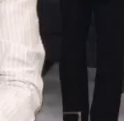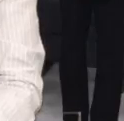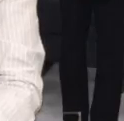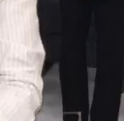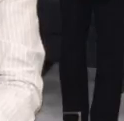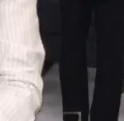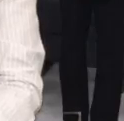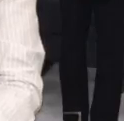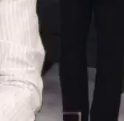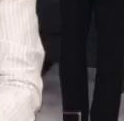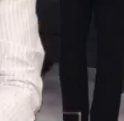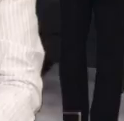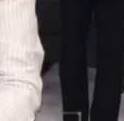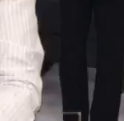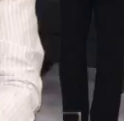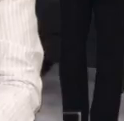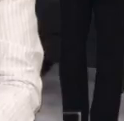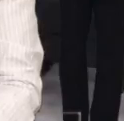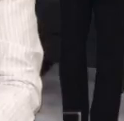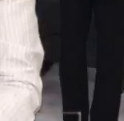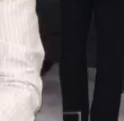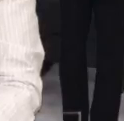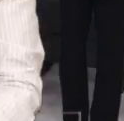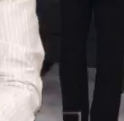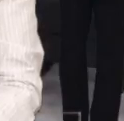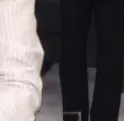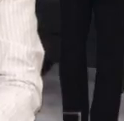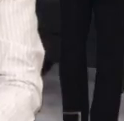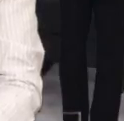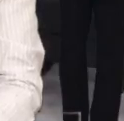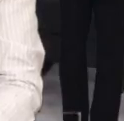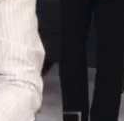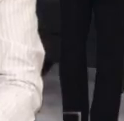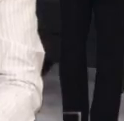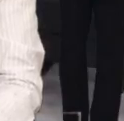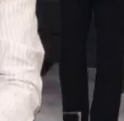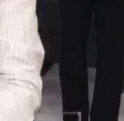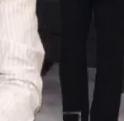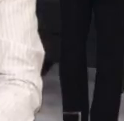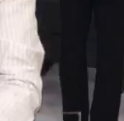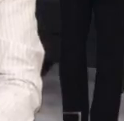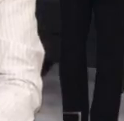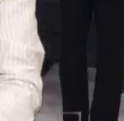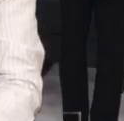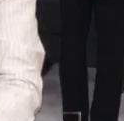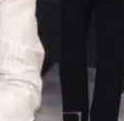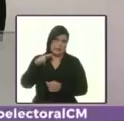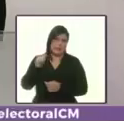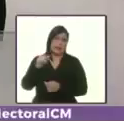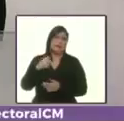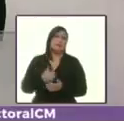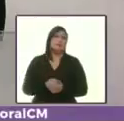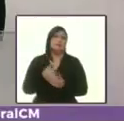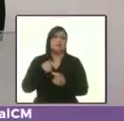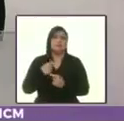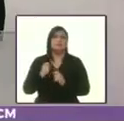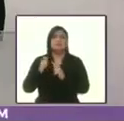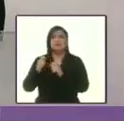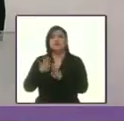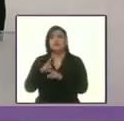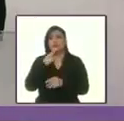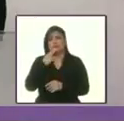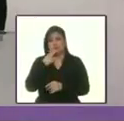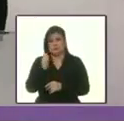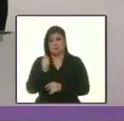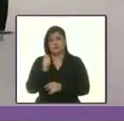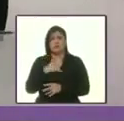a repartirles a todos, incluso a nosotros, los medios de comunicación. Vamos a ver a Purificación Carpintero. Le cedo el uso de la voz a